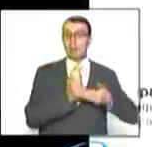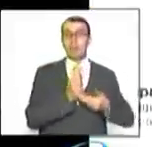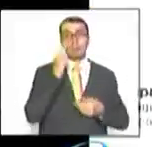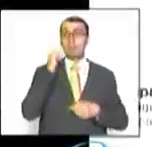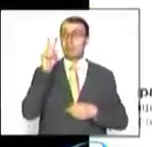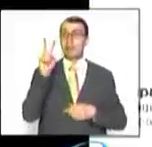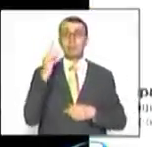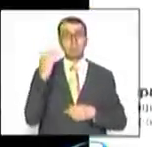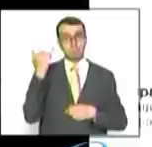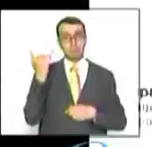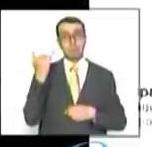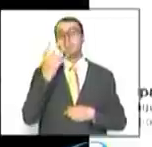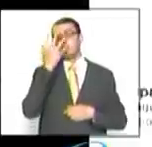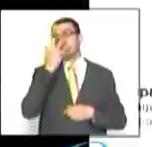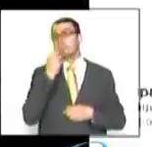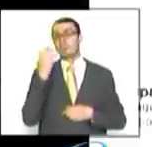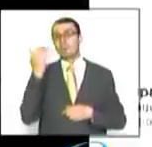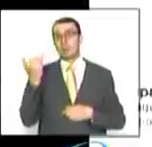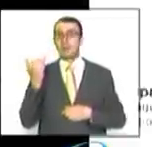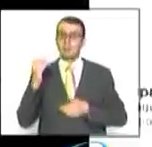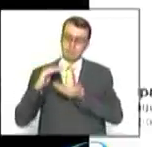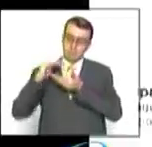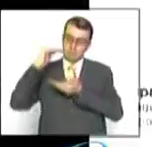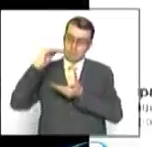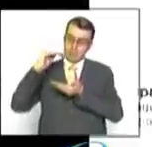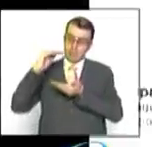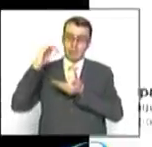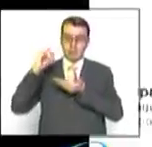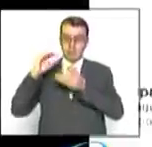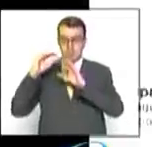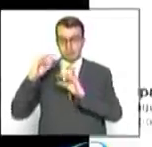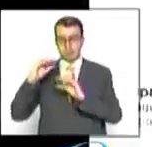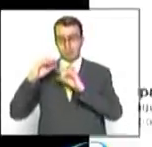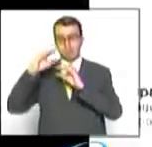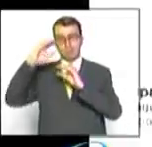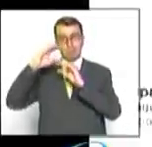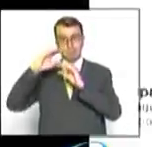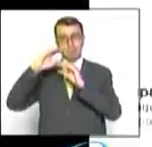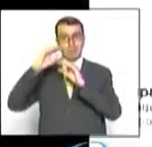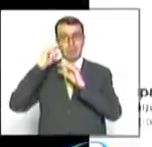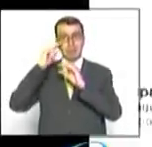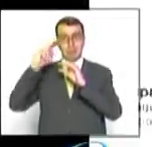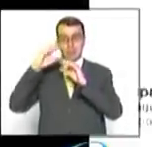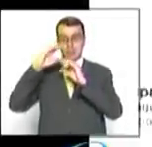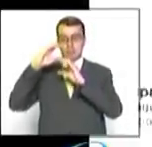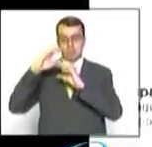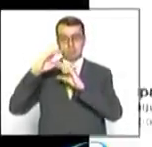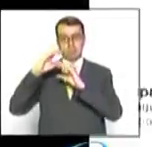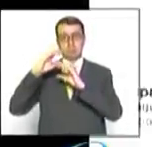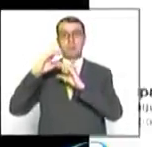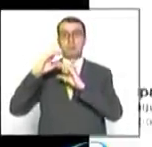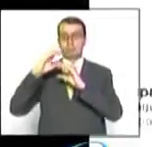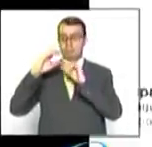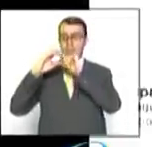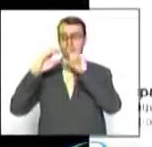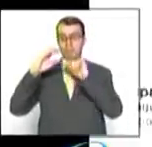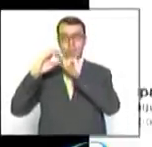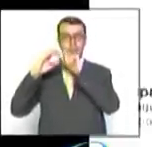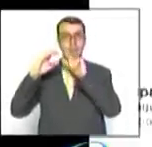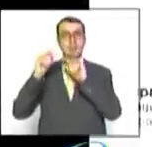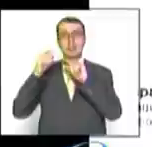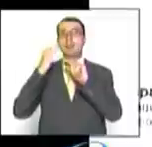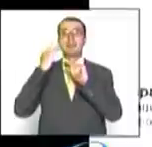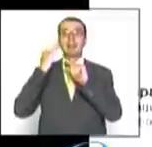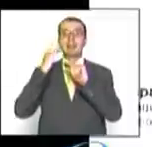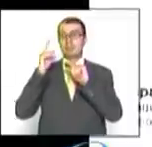como se ve el plasma ya dividido. Se ve la sección donde están las plaquetas. Y perdón,